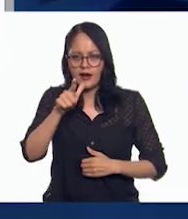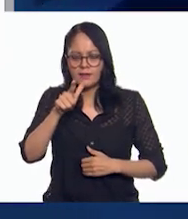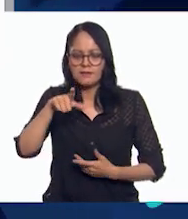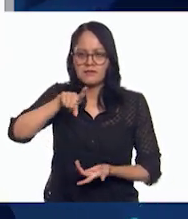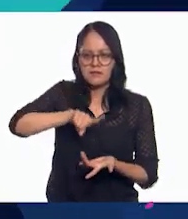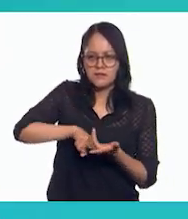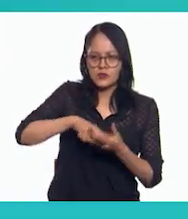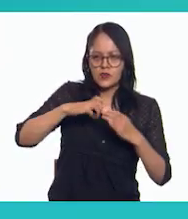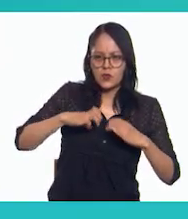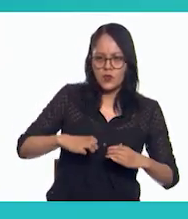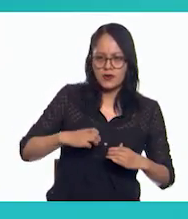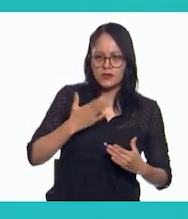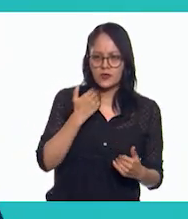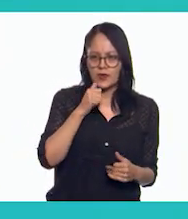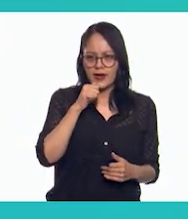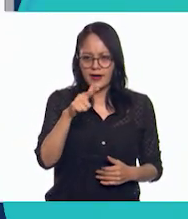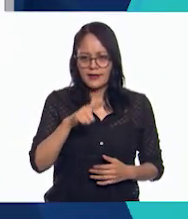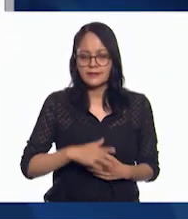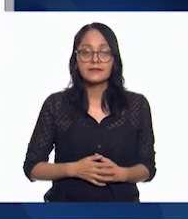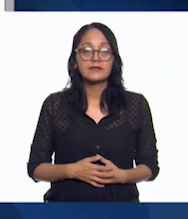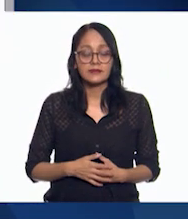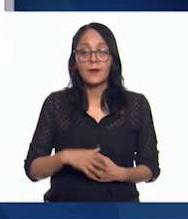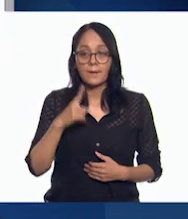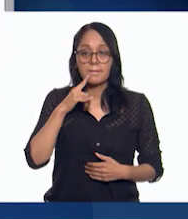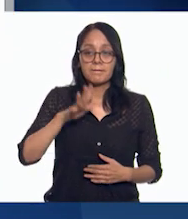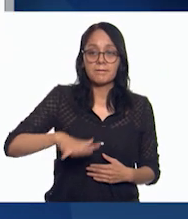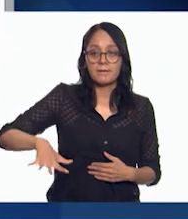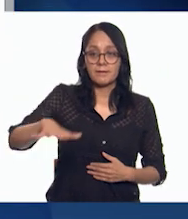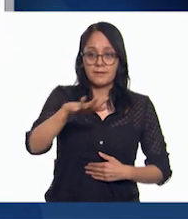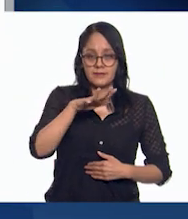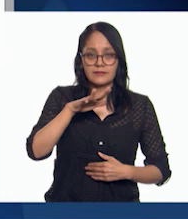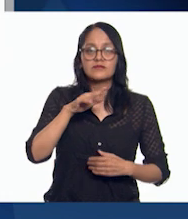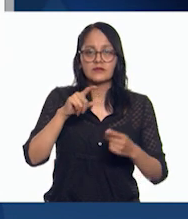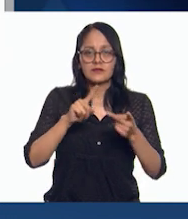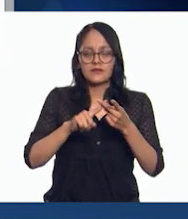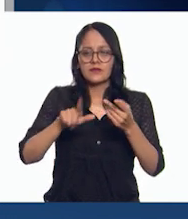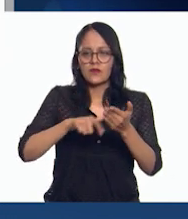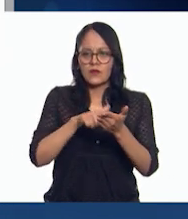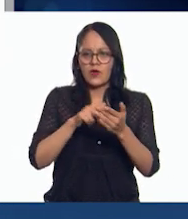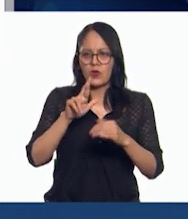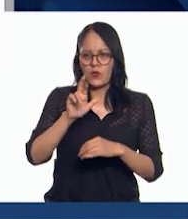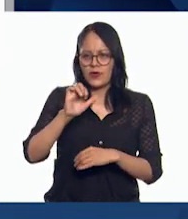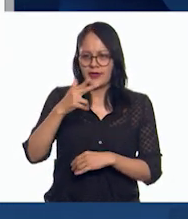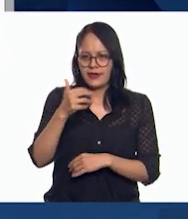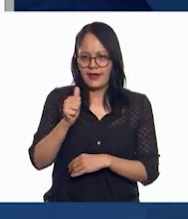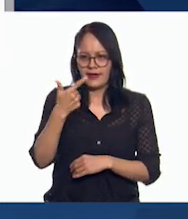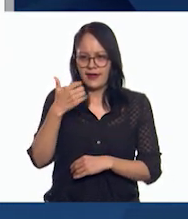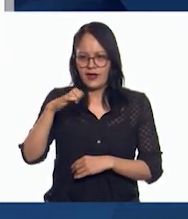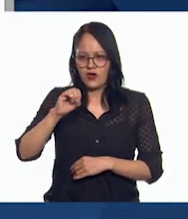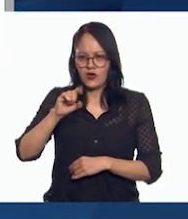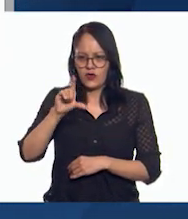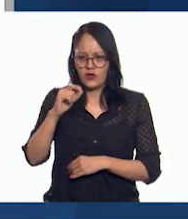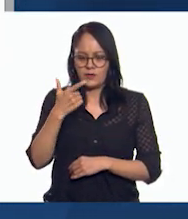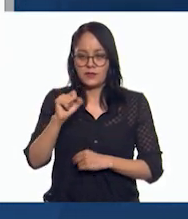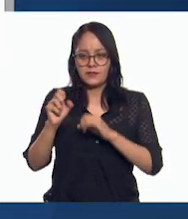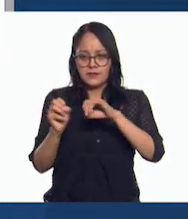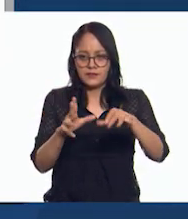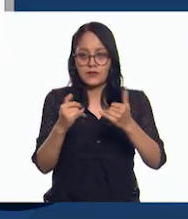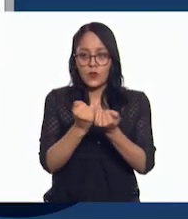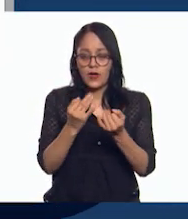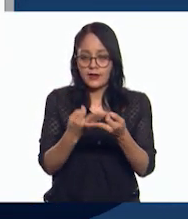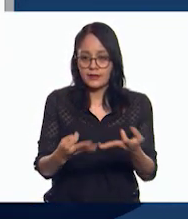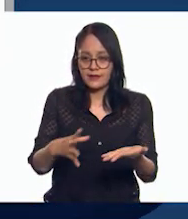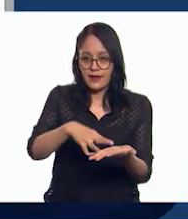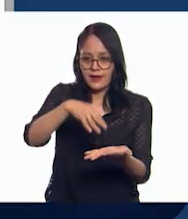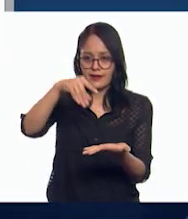cuerpo. Un paisaje desnudo es accidental, ruina geológica con vestigios de grandeza diversa, desde la arena